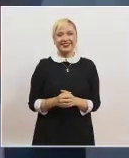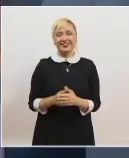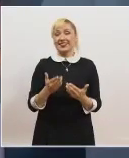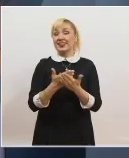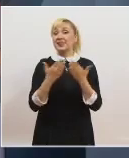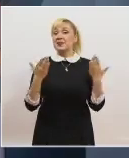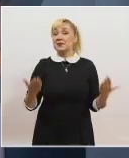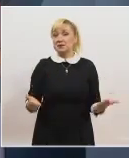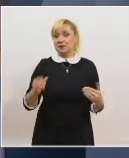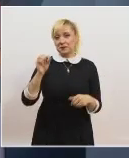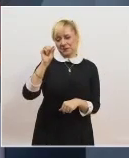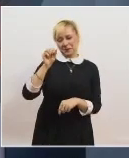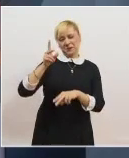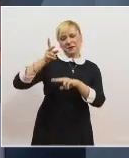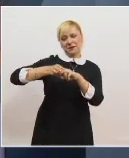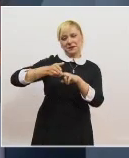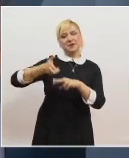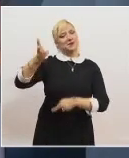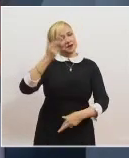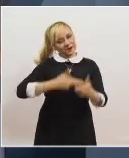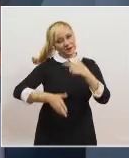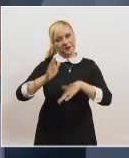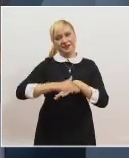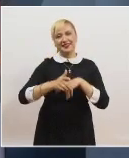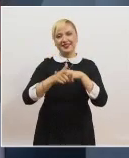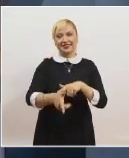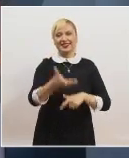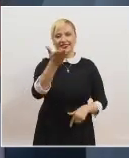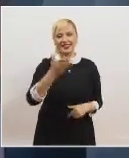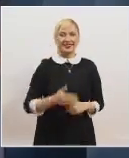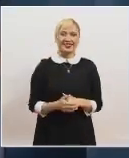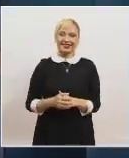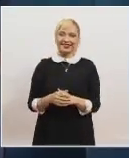Vámonos rápidamente a unos mensajes y regresamos con más.